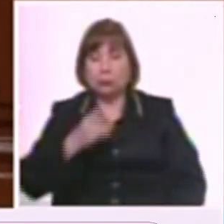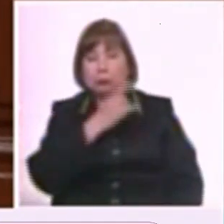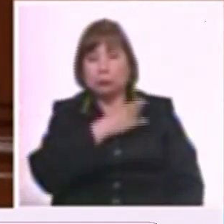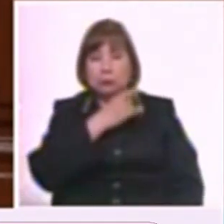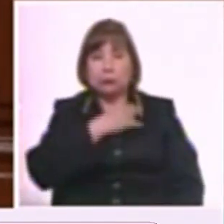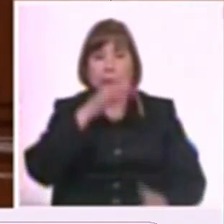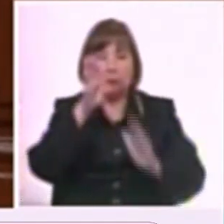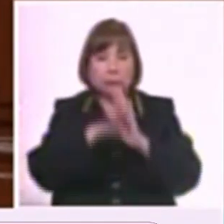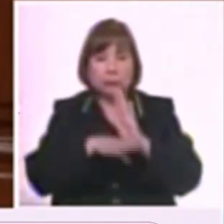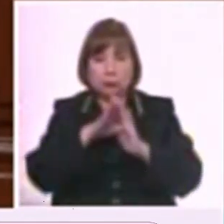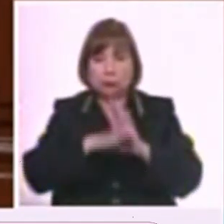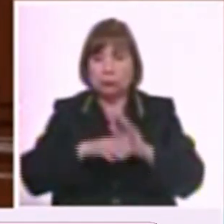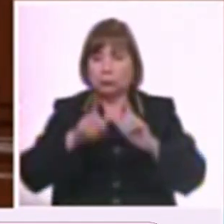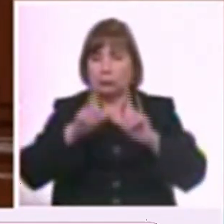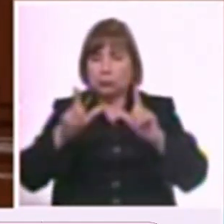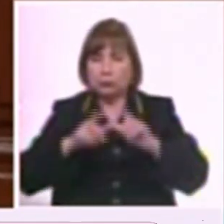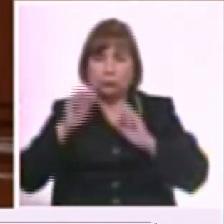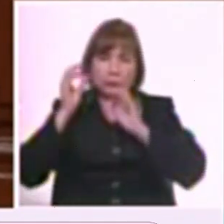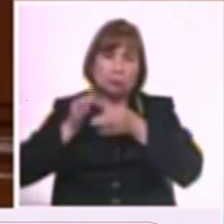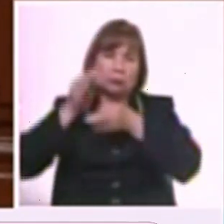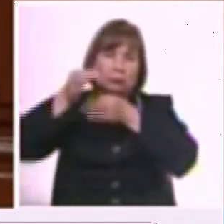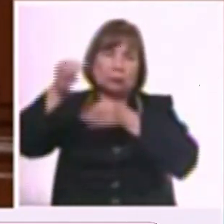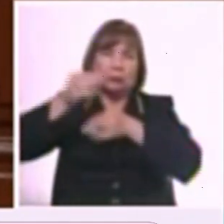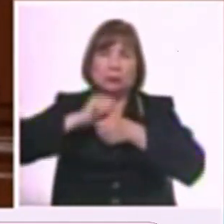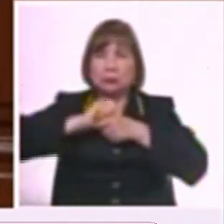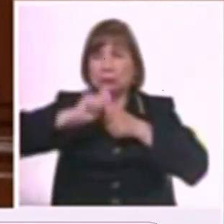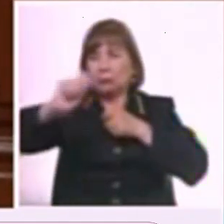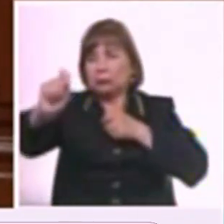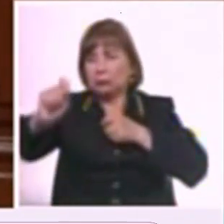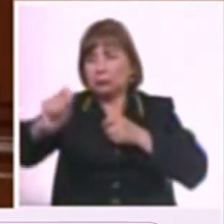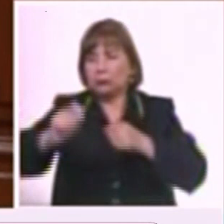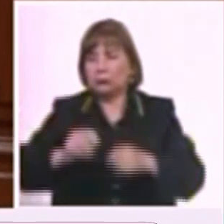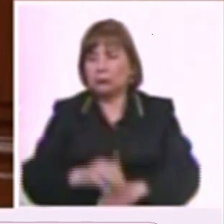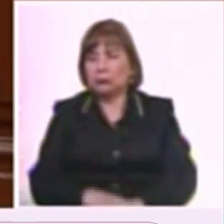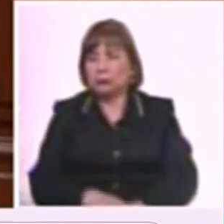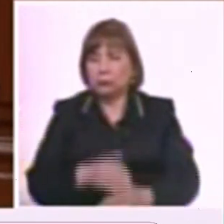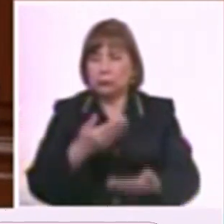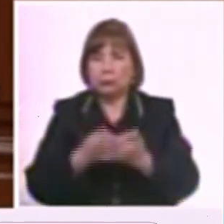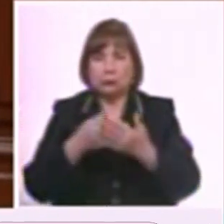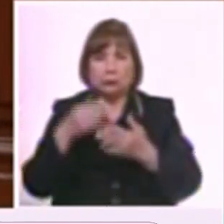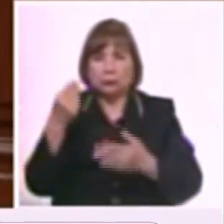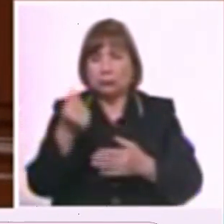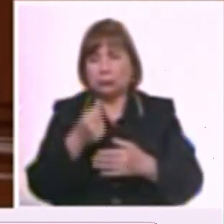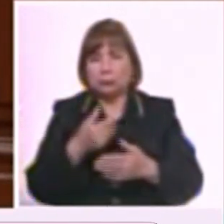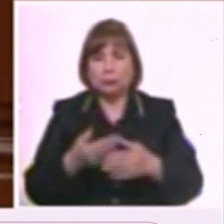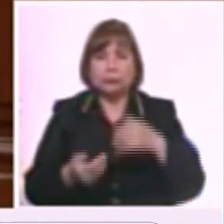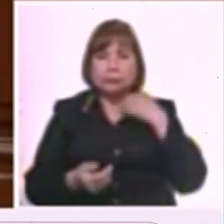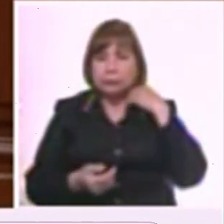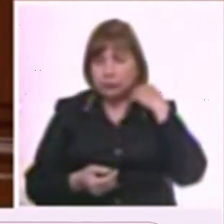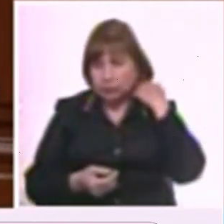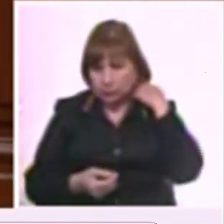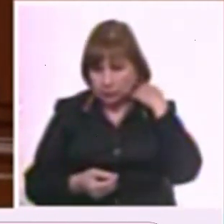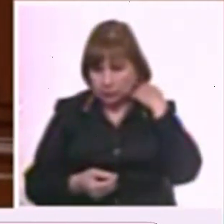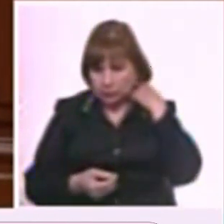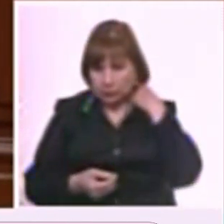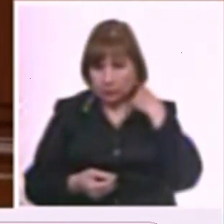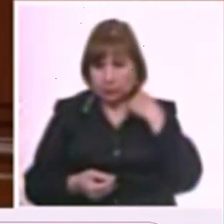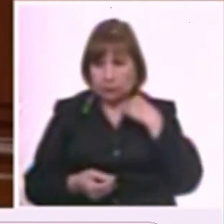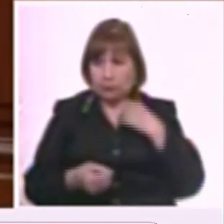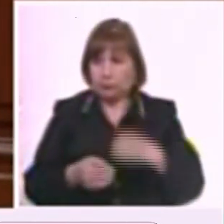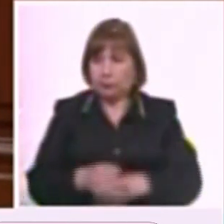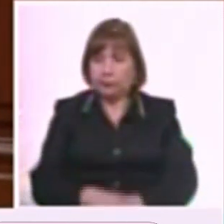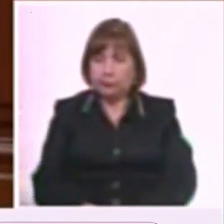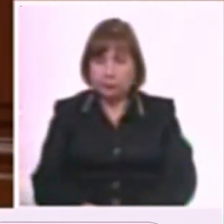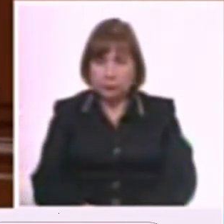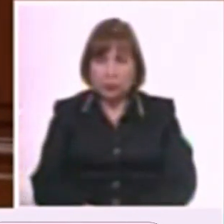atenderemos de manera inmediata, porque es el compromiso que personalmente he asumido, atenderemos el problema que afecta a la Universidad Nacional